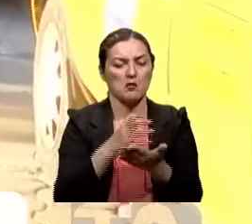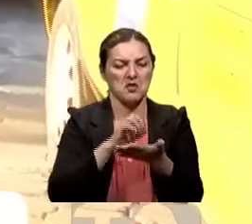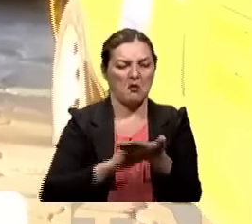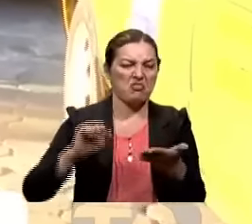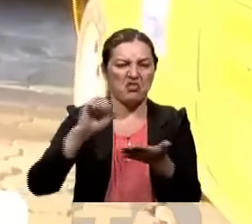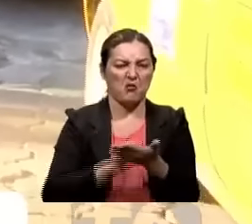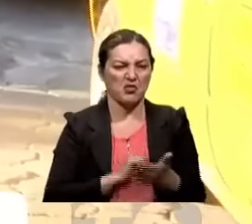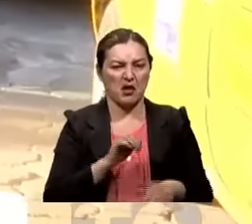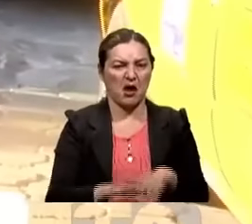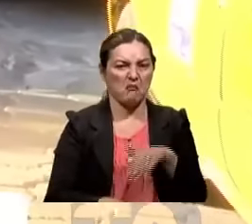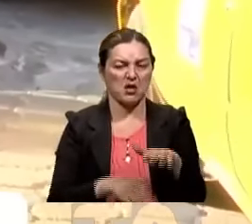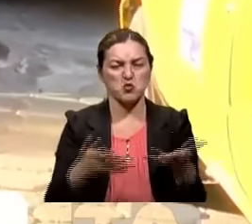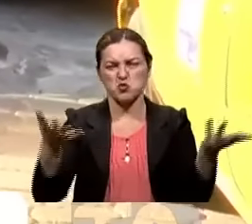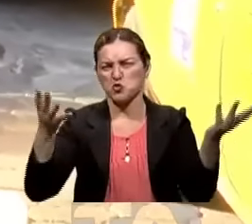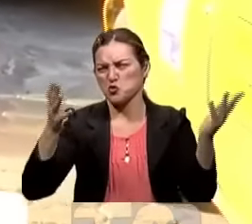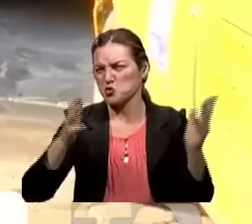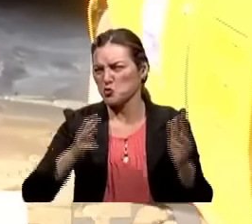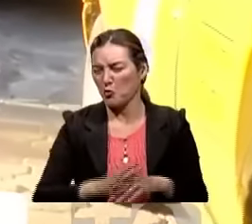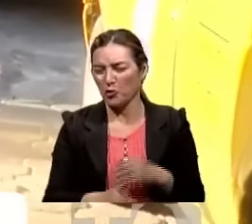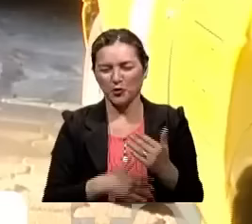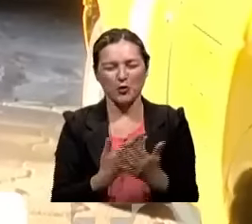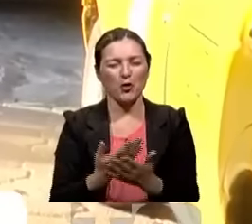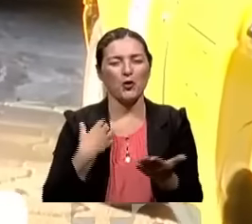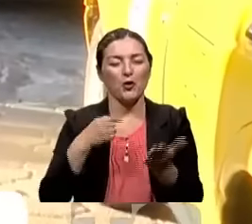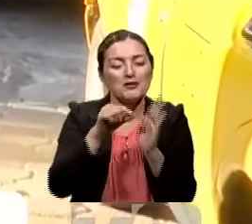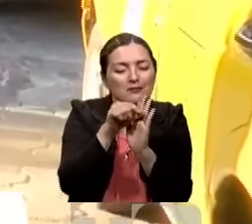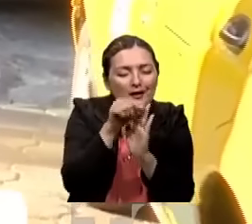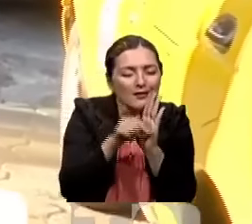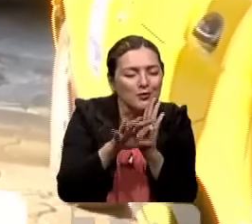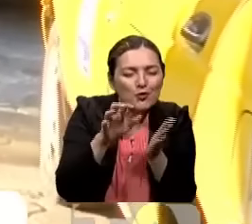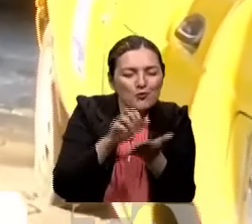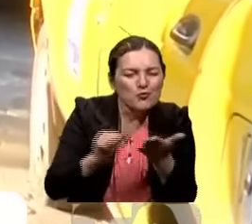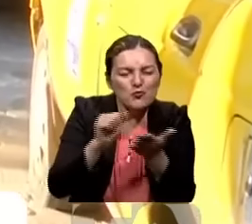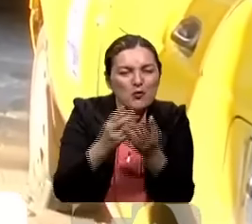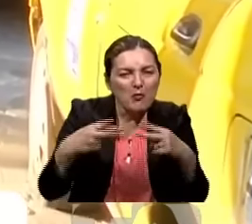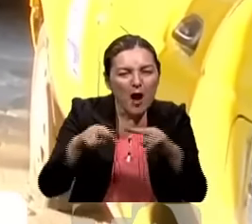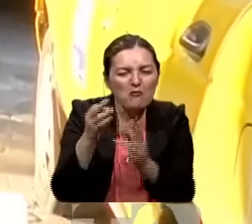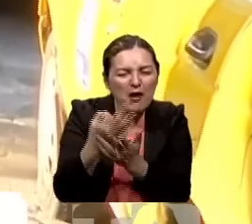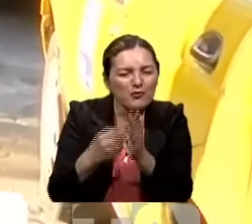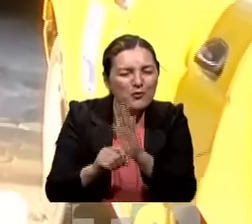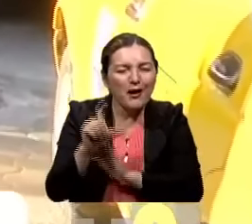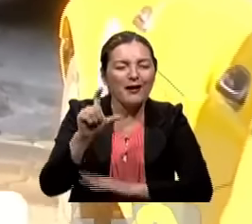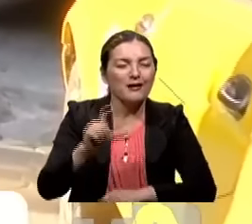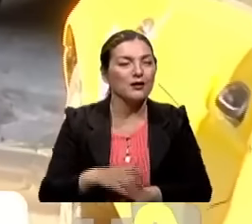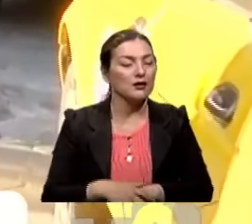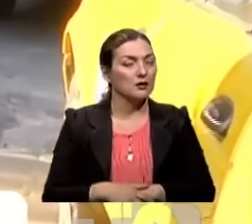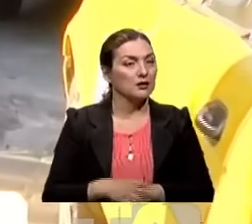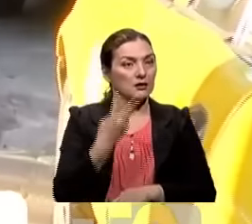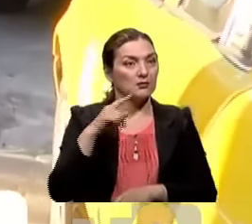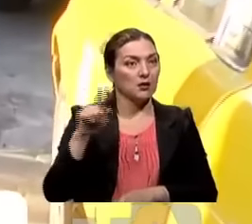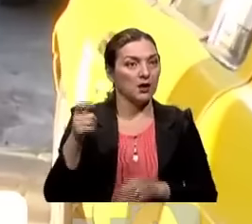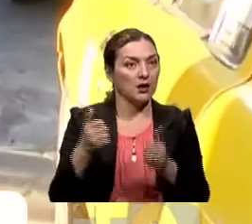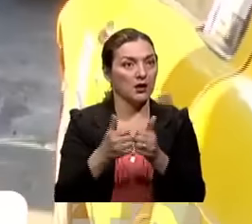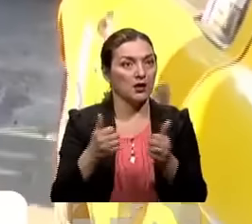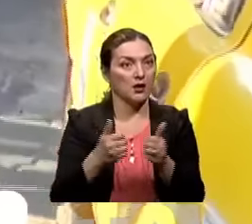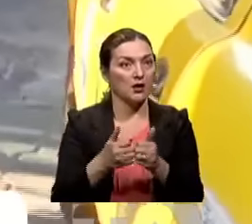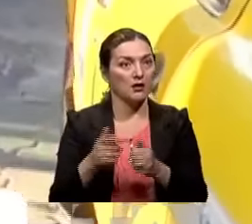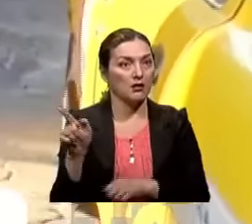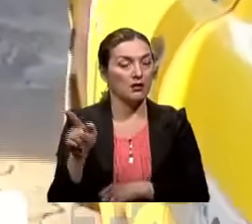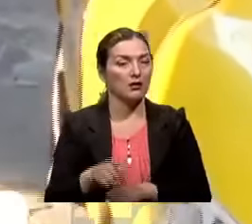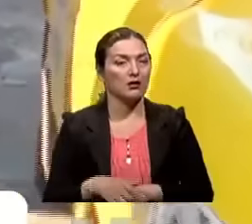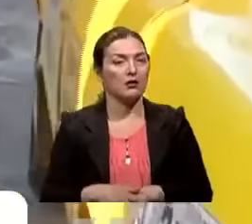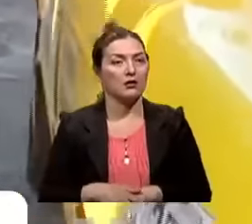ahí estamos viendo cómo se generó un caos vehicular en este momento. Vemos que incluso la maquinaria quiere pasar por acá, pero lo que